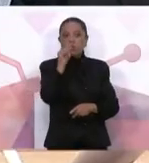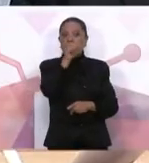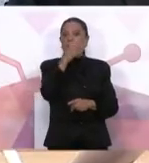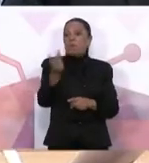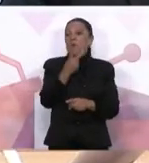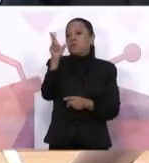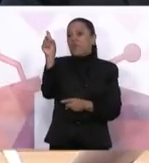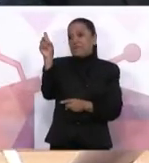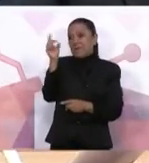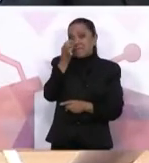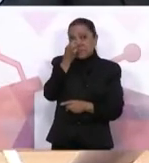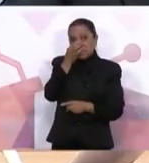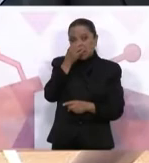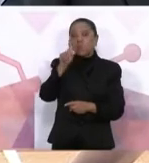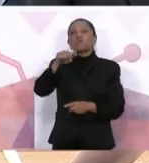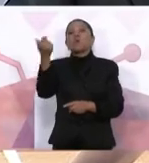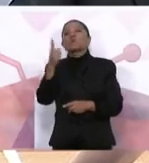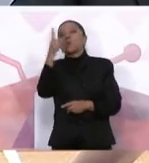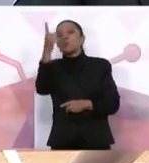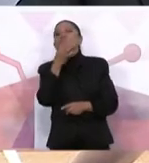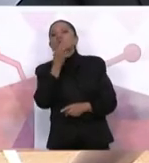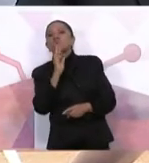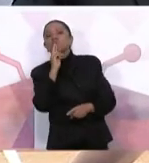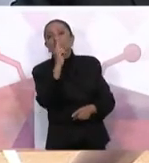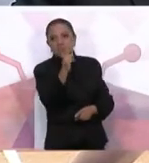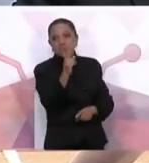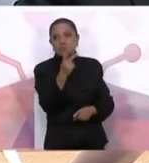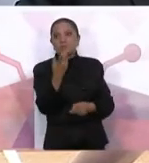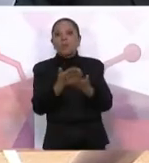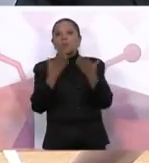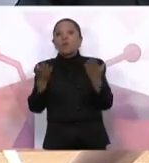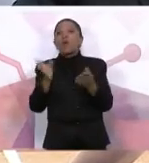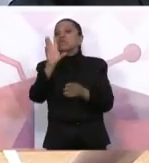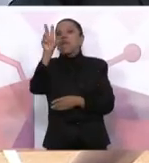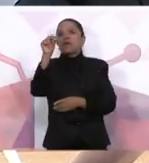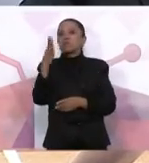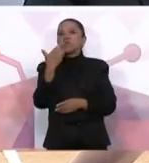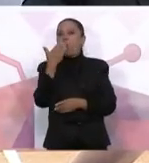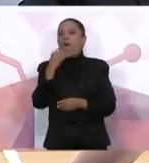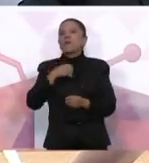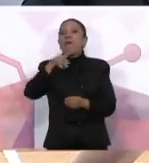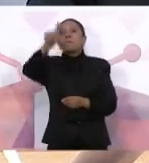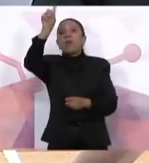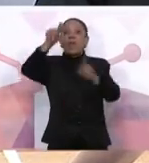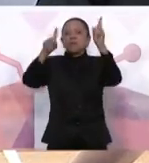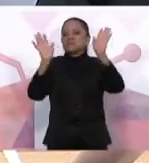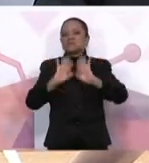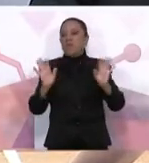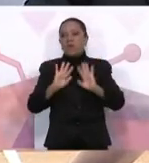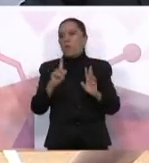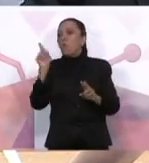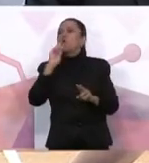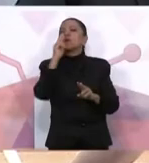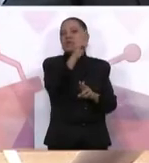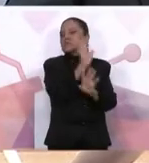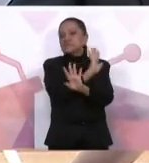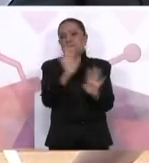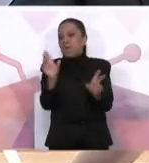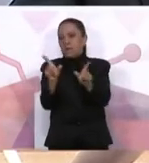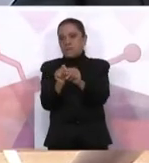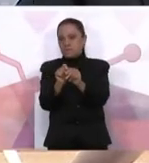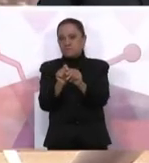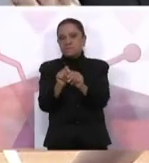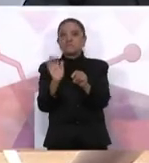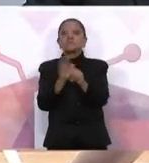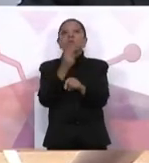caso no habla réplicas y bueno pues aquí habrá también algunas adecuaciones porque se había hecho el sorteo en base a que teníamos el